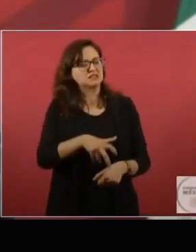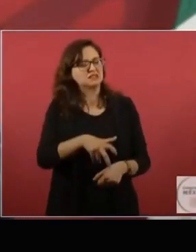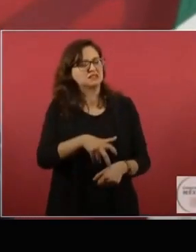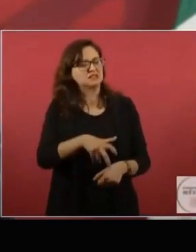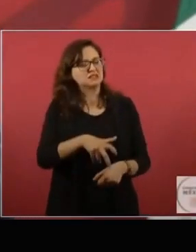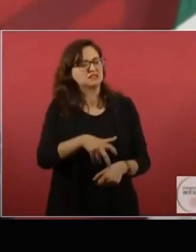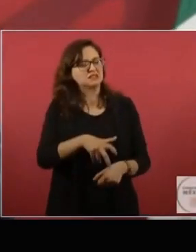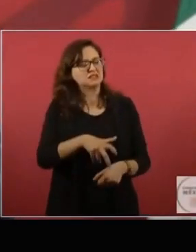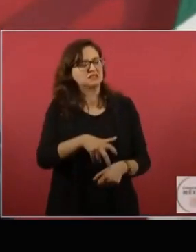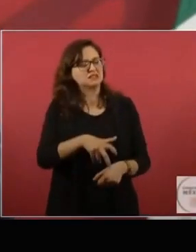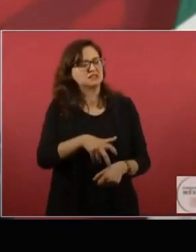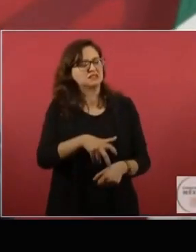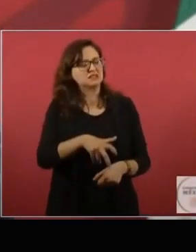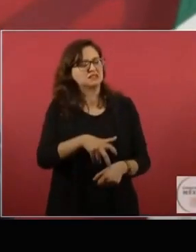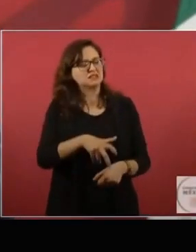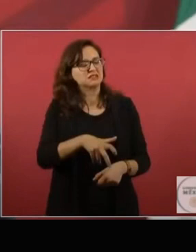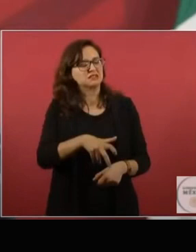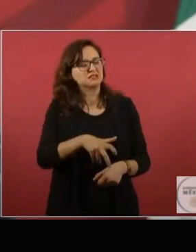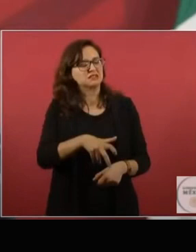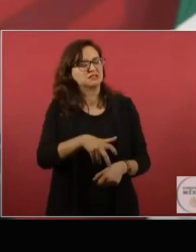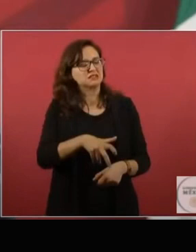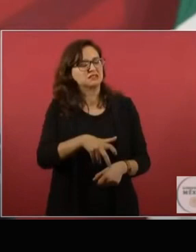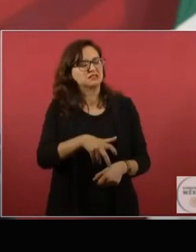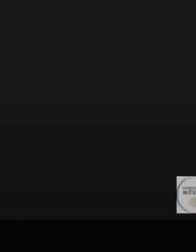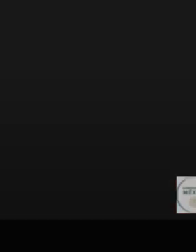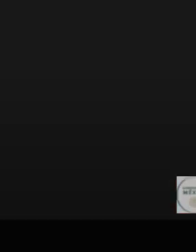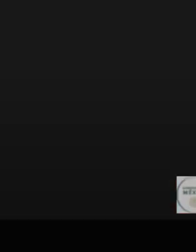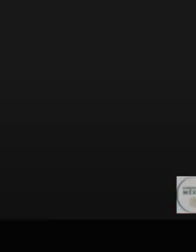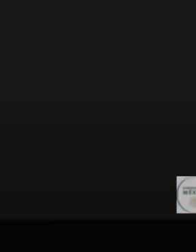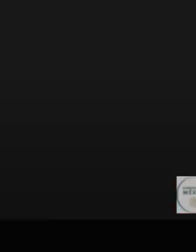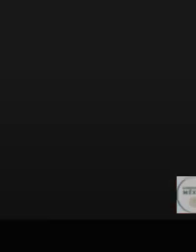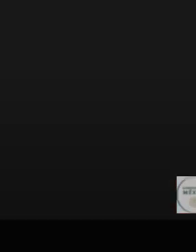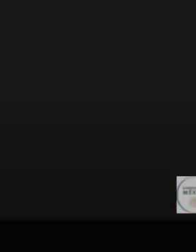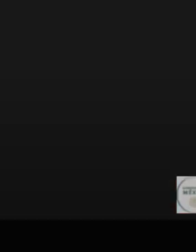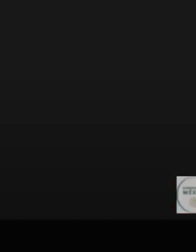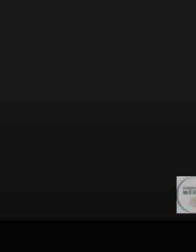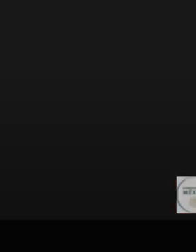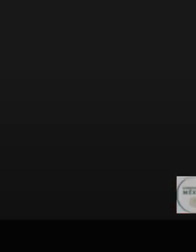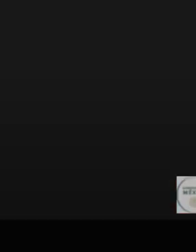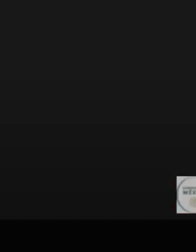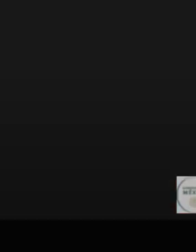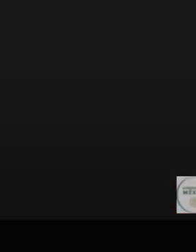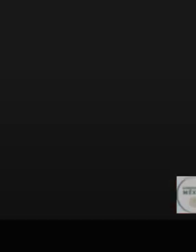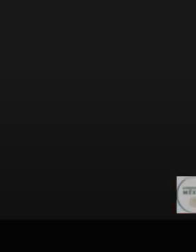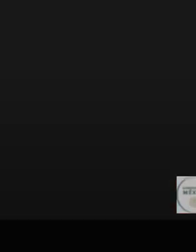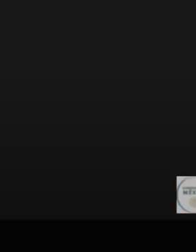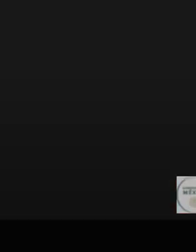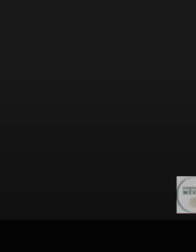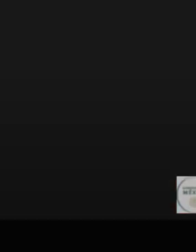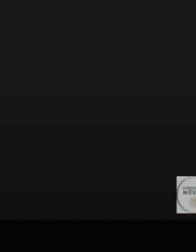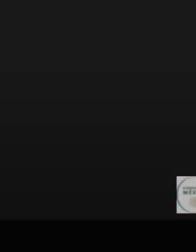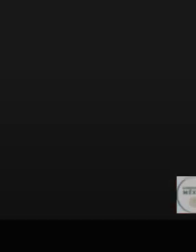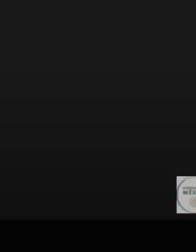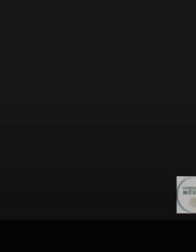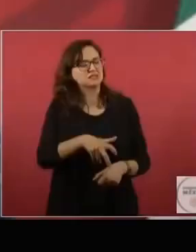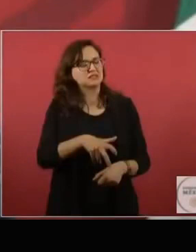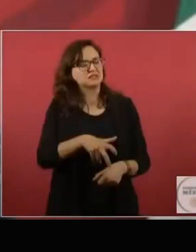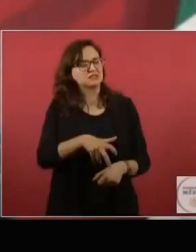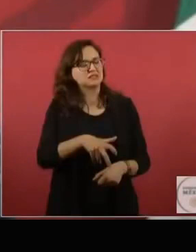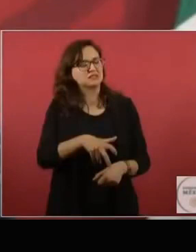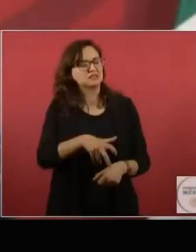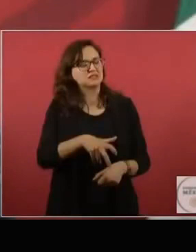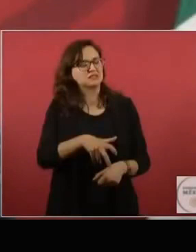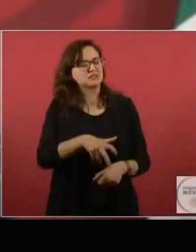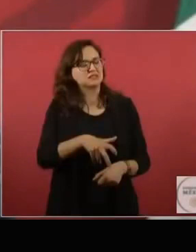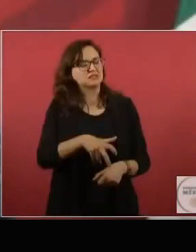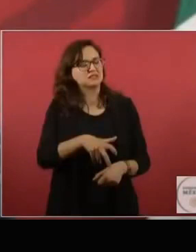claro directamente señora que a rabadán que se va de compras como dicen está para aquellos rumbos